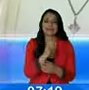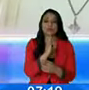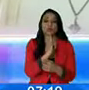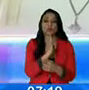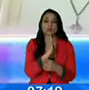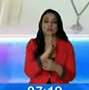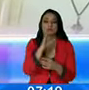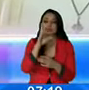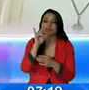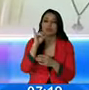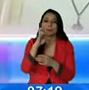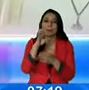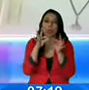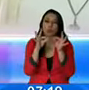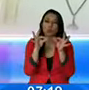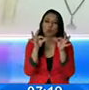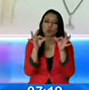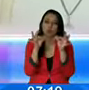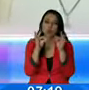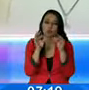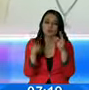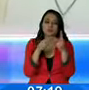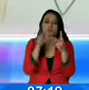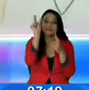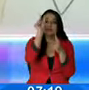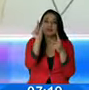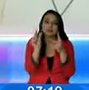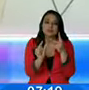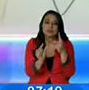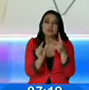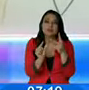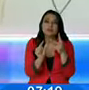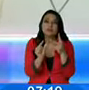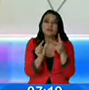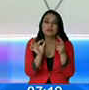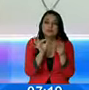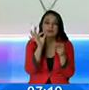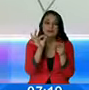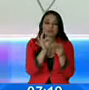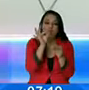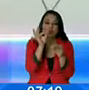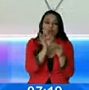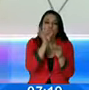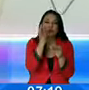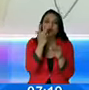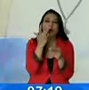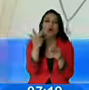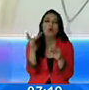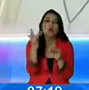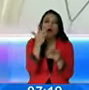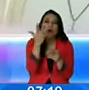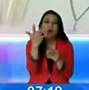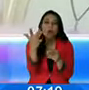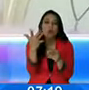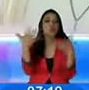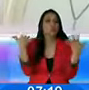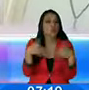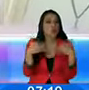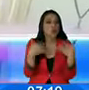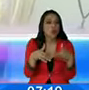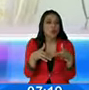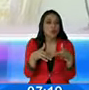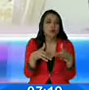terciopelo y el de Italia es el lilo de oro, que es